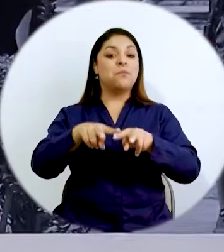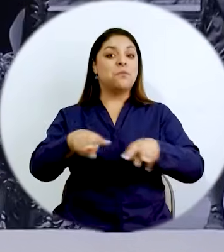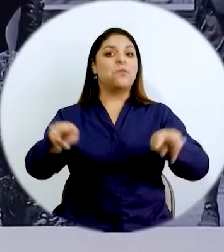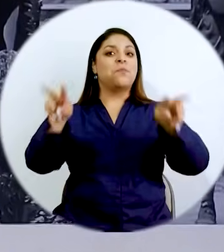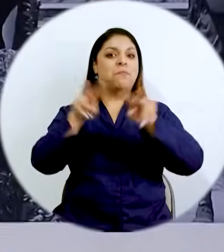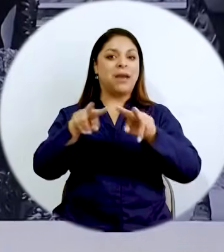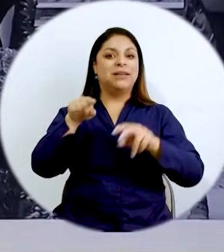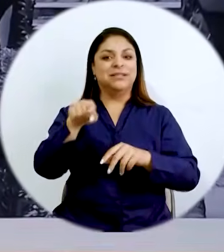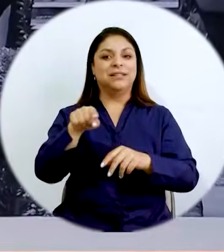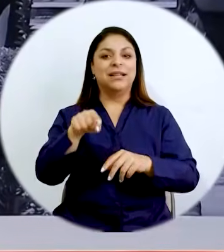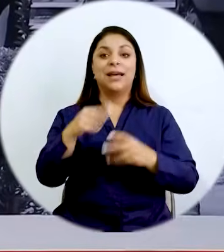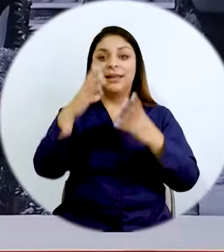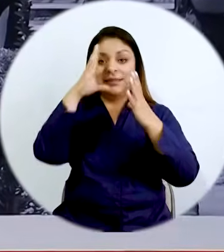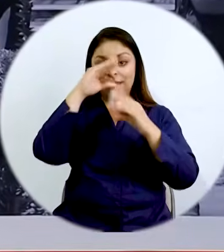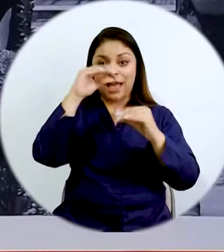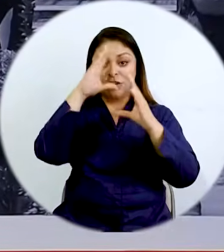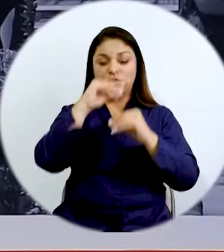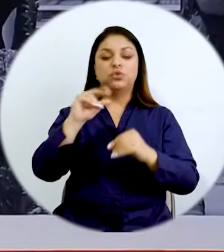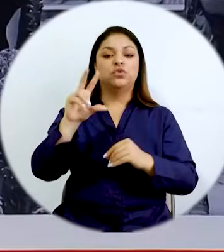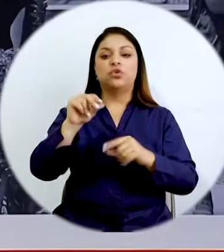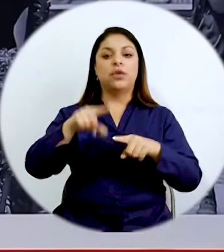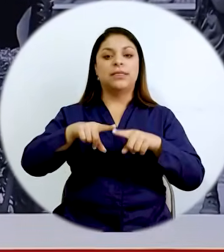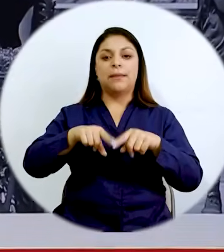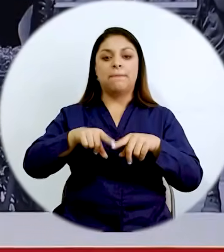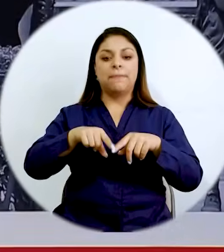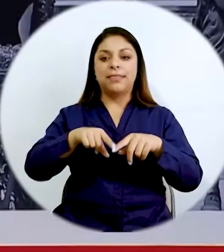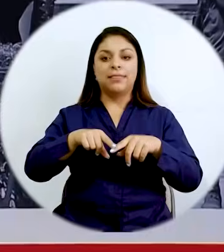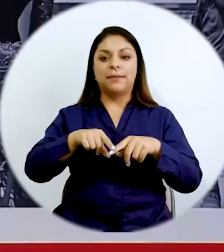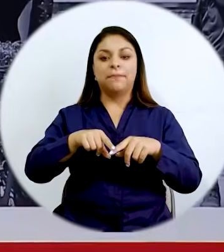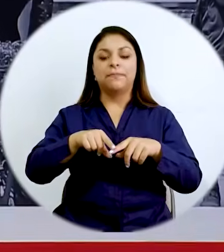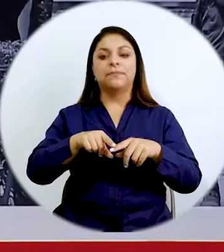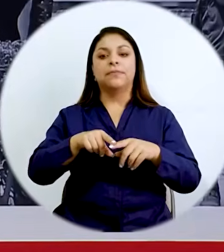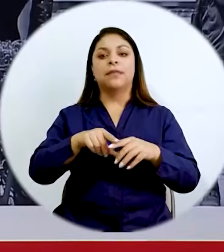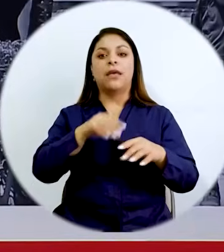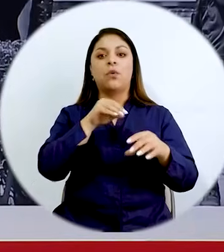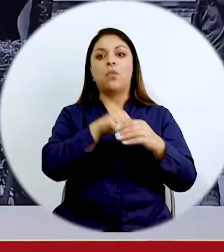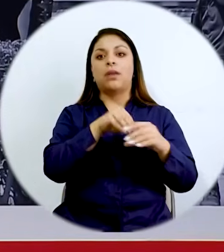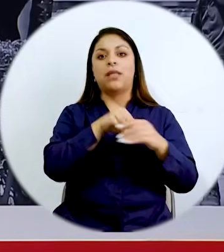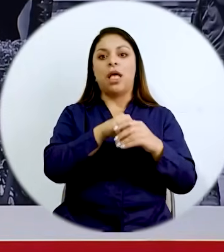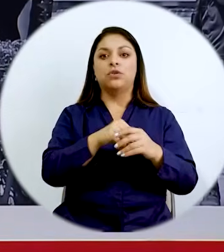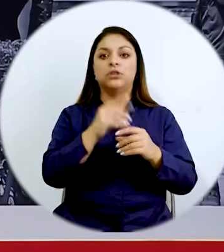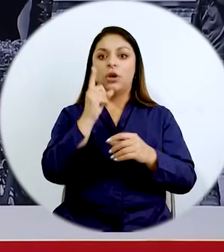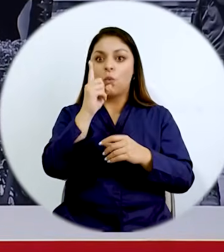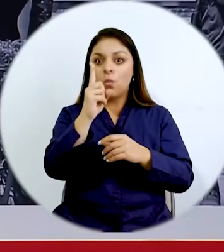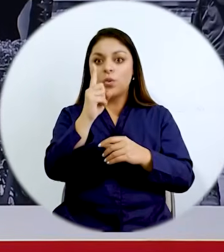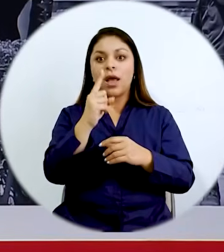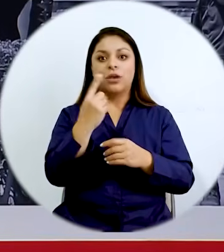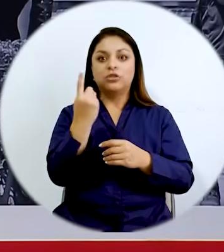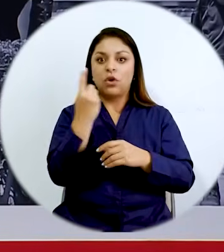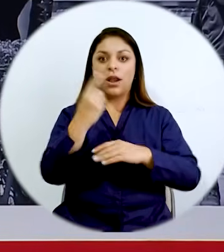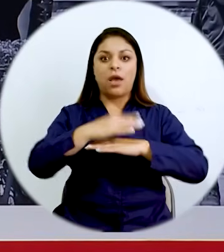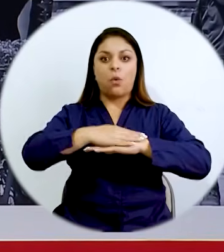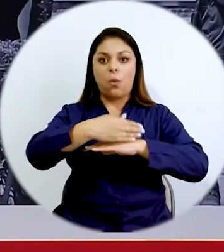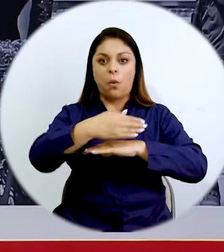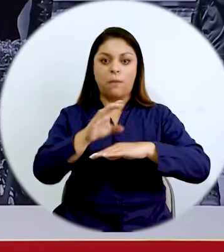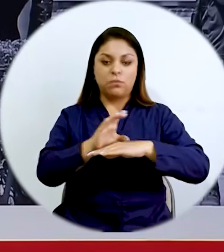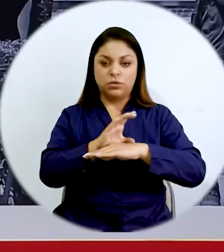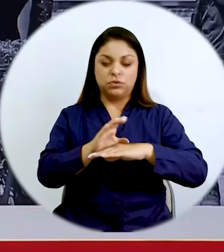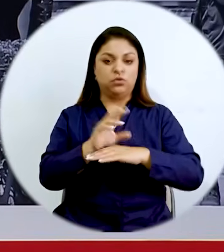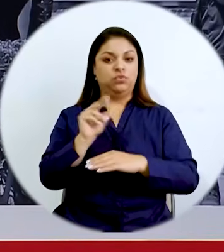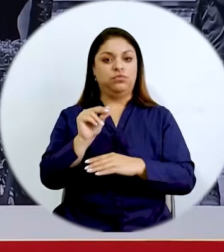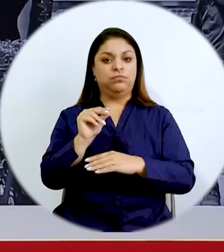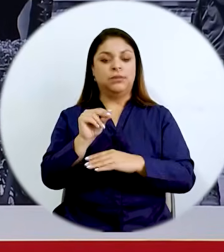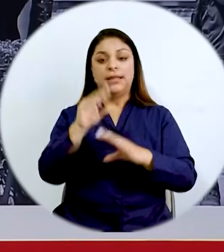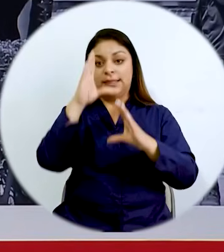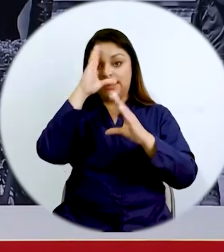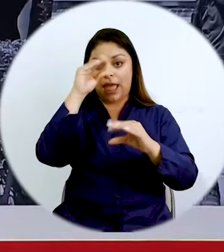que ahora los datos no dependen de estar almacenados en una sola computadora, ¿verdad? Ahora los datos se almacenan